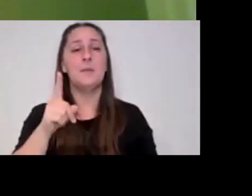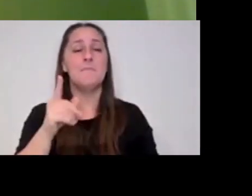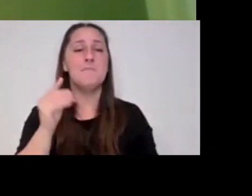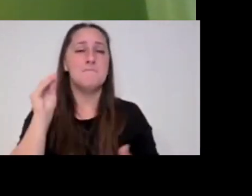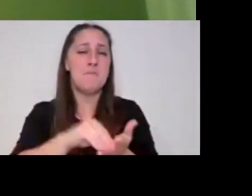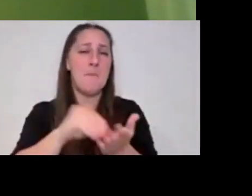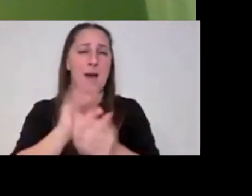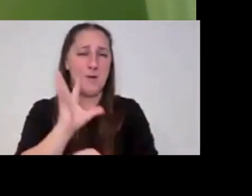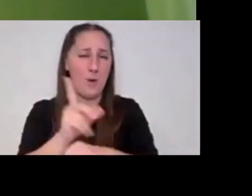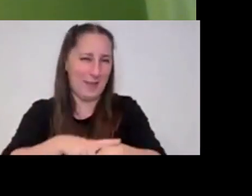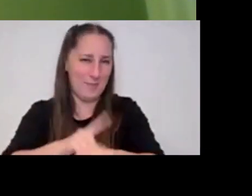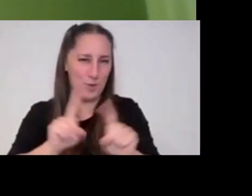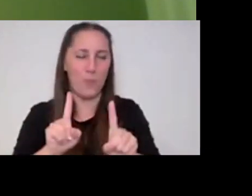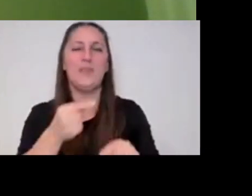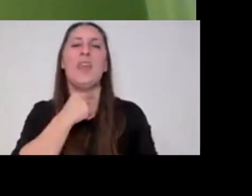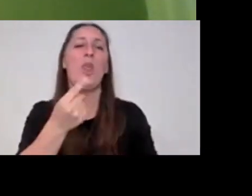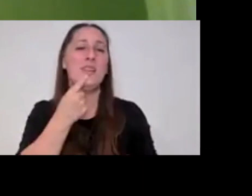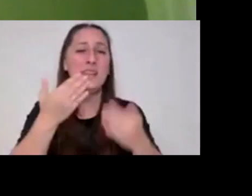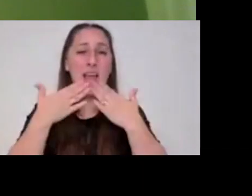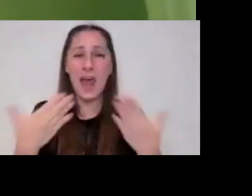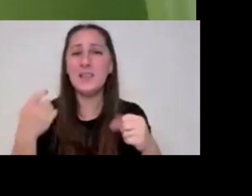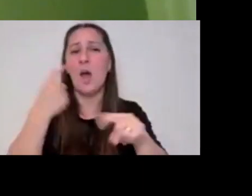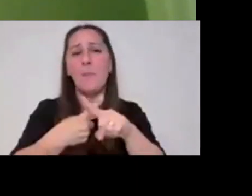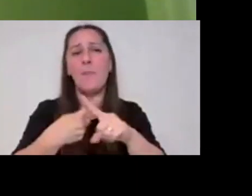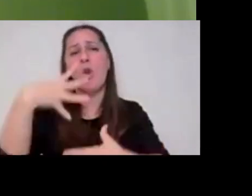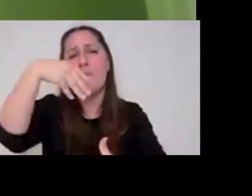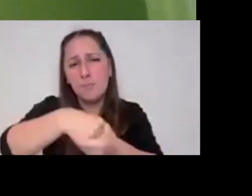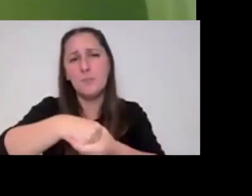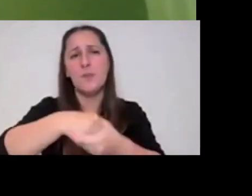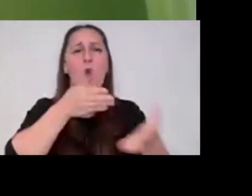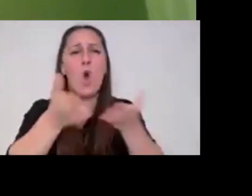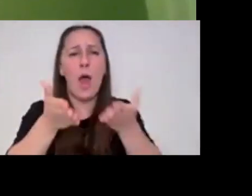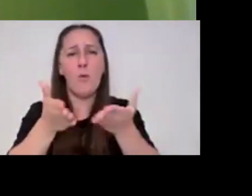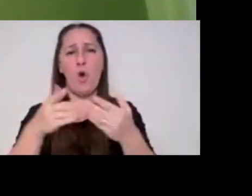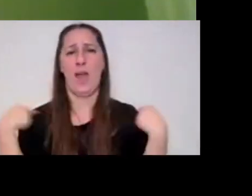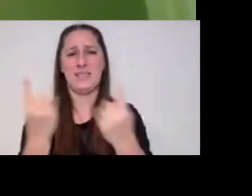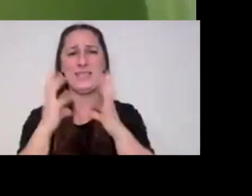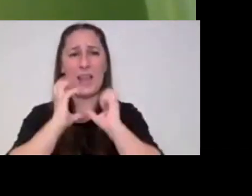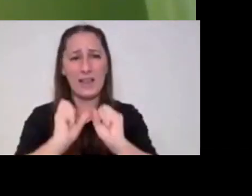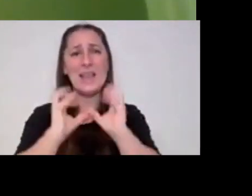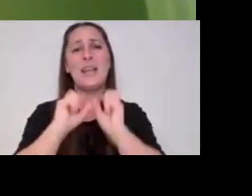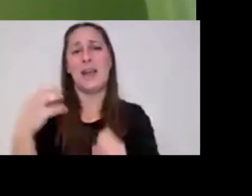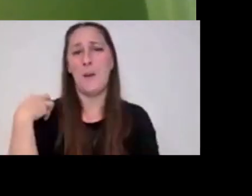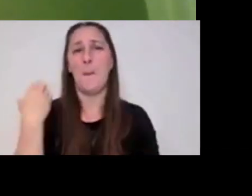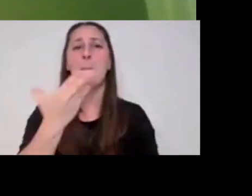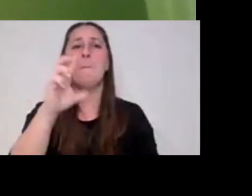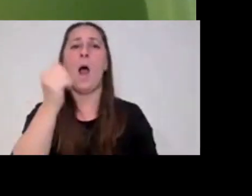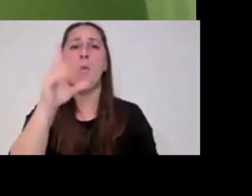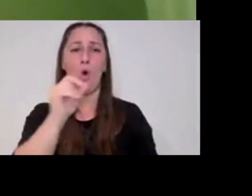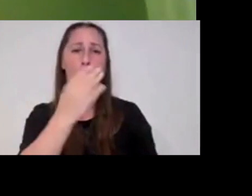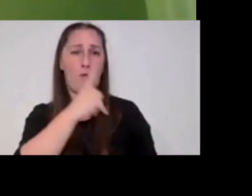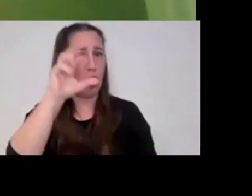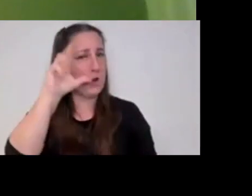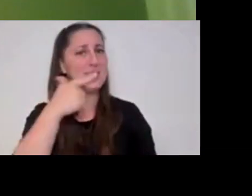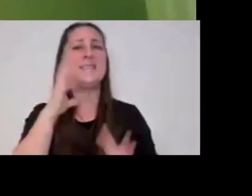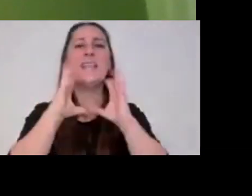quisiera agradecerles como siempre a todos los que colaboran y participan en la Secretaría, también a nuestro secretario general Pablo Flores, a la secretaria de prensa